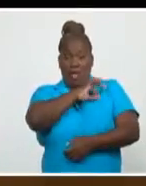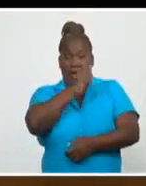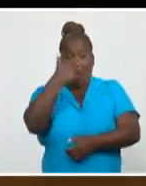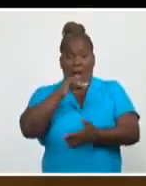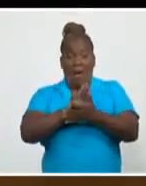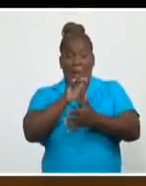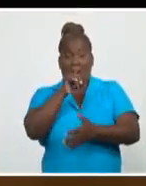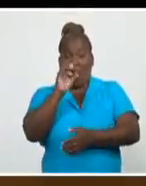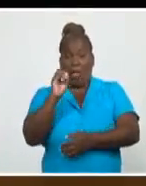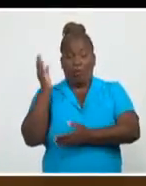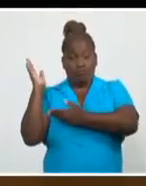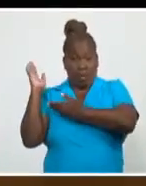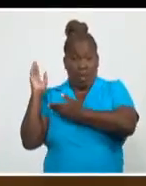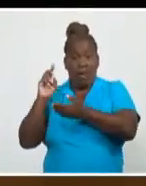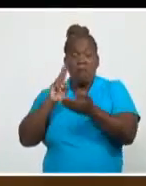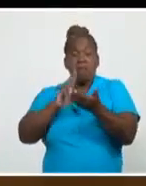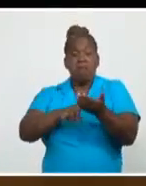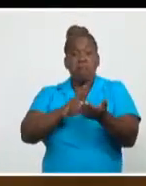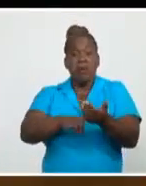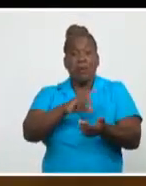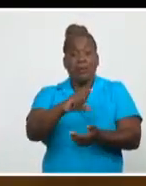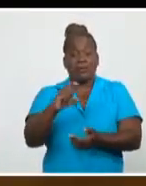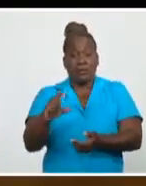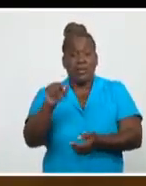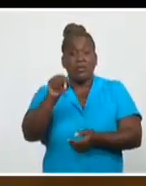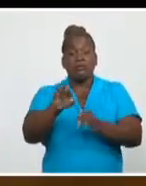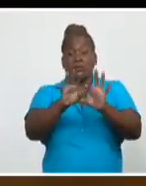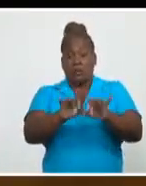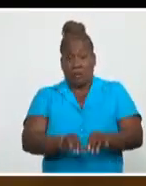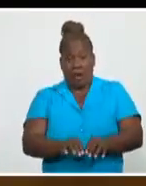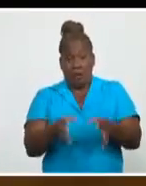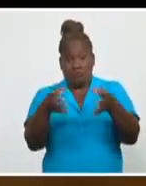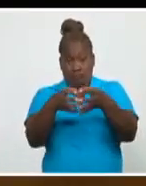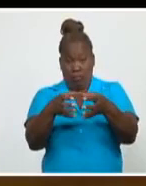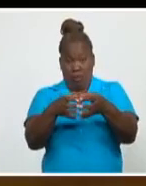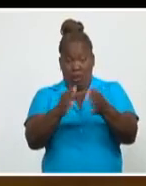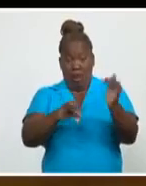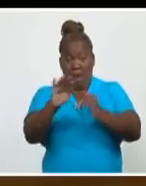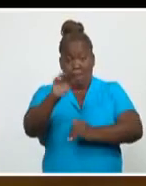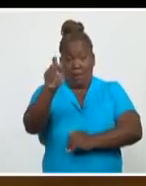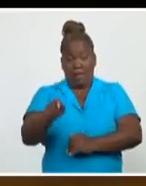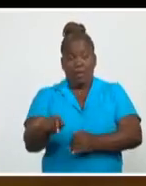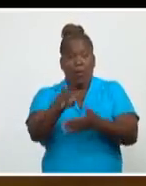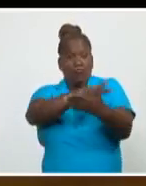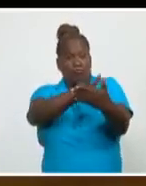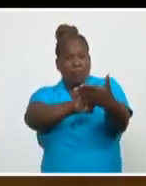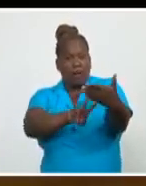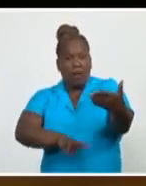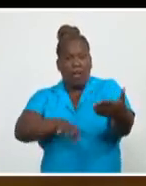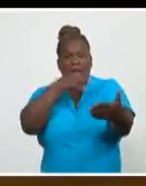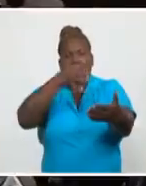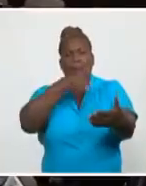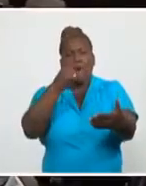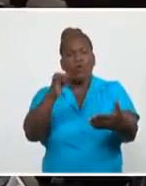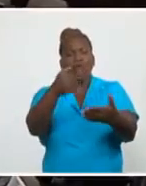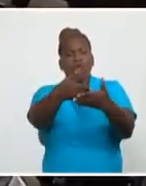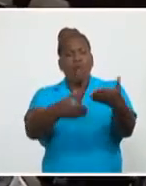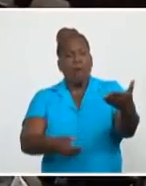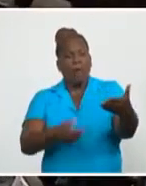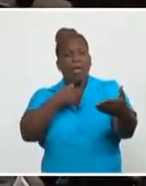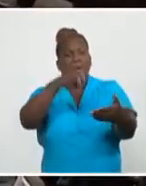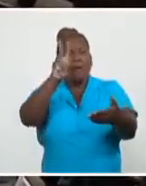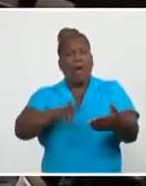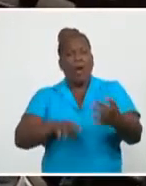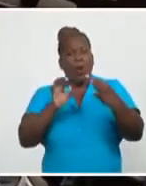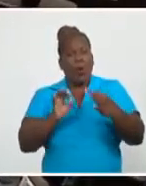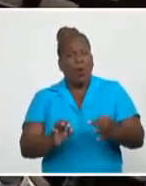Guerra, miembro del Comité Central y secretario del Consejo de Ministros, al leer el texto dijo que el informe central evalúa con